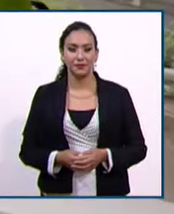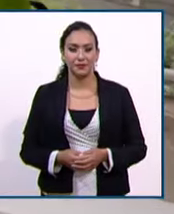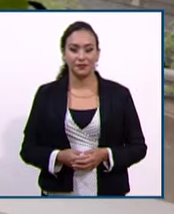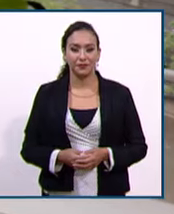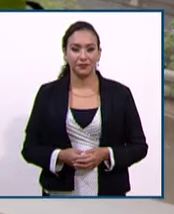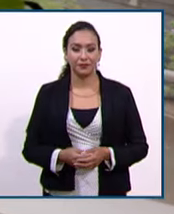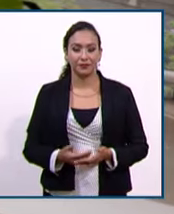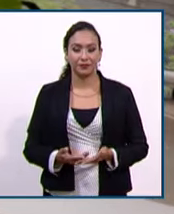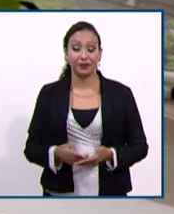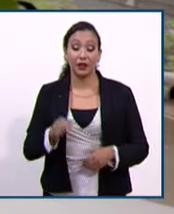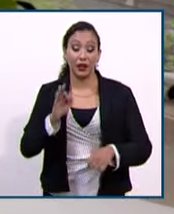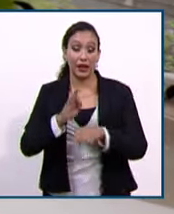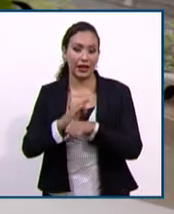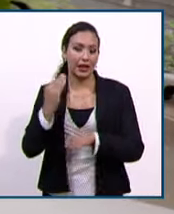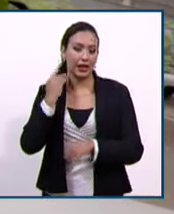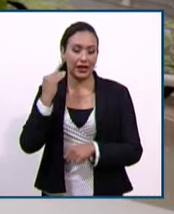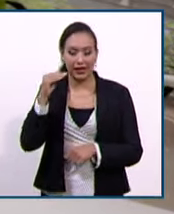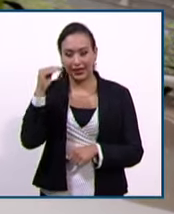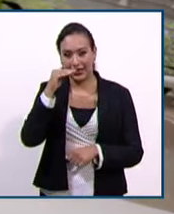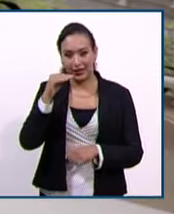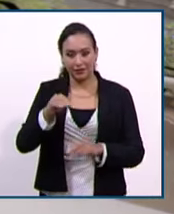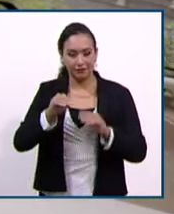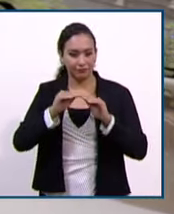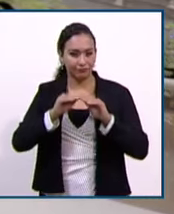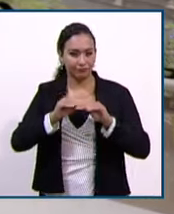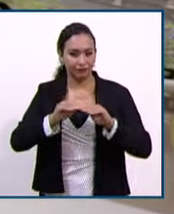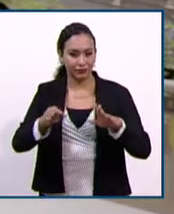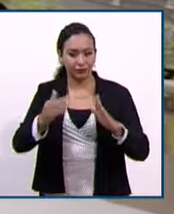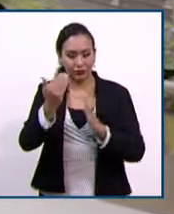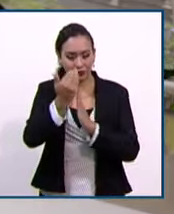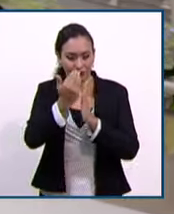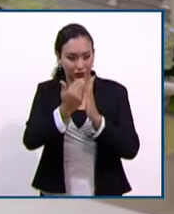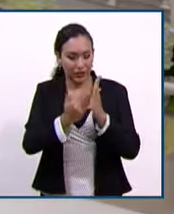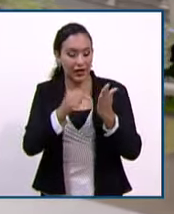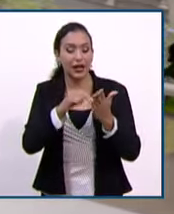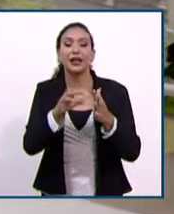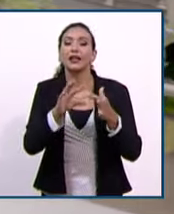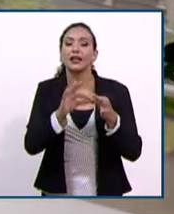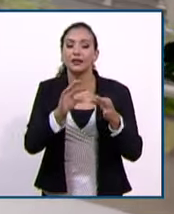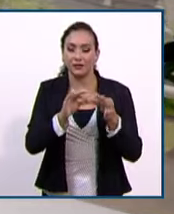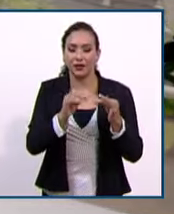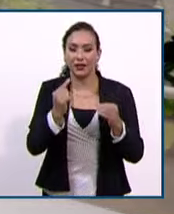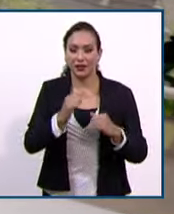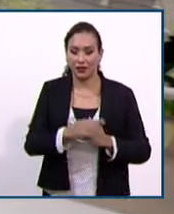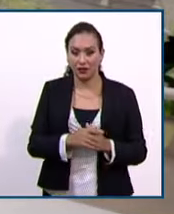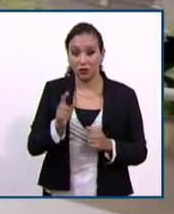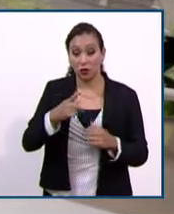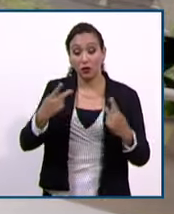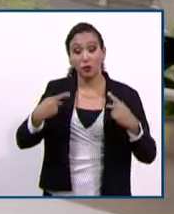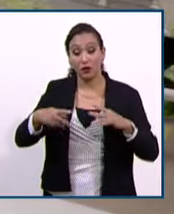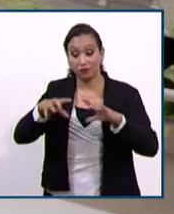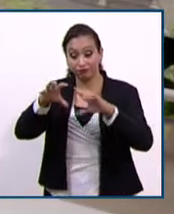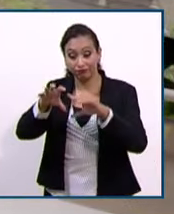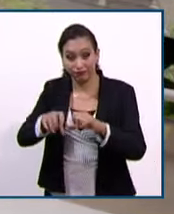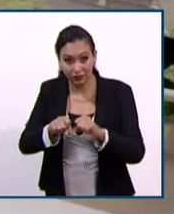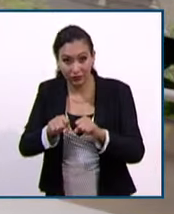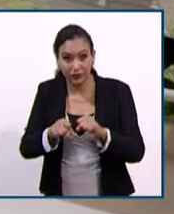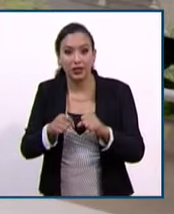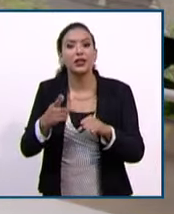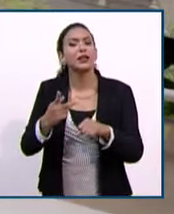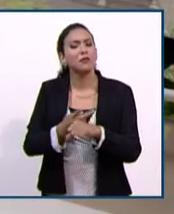Y la Defensoría Pública lanzó un protocolo en el que detalla cómo las detenciones afectan a grupos en situación